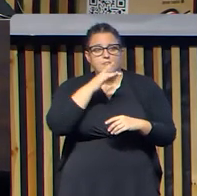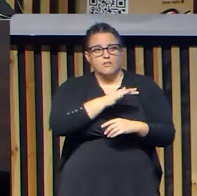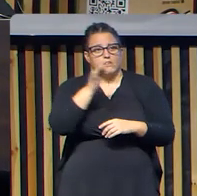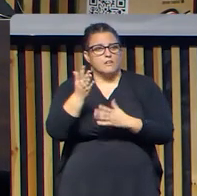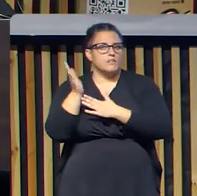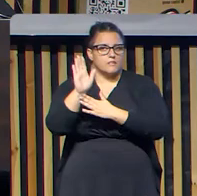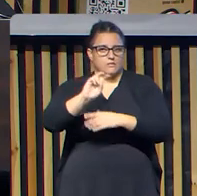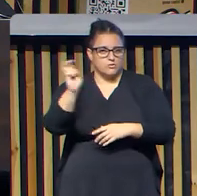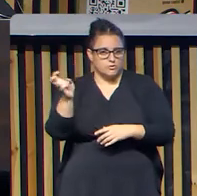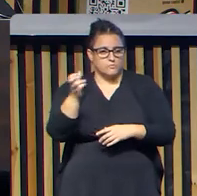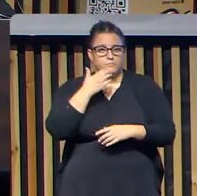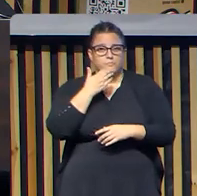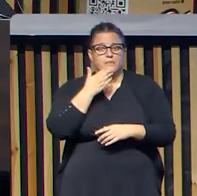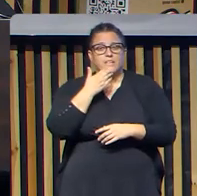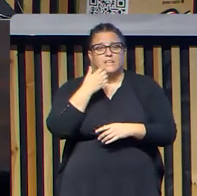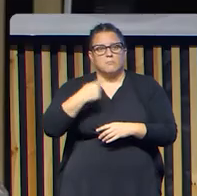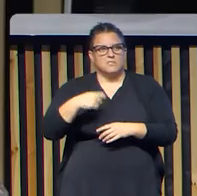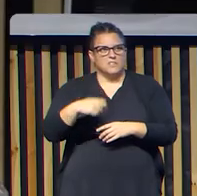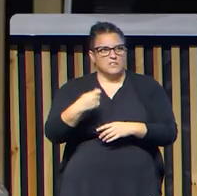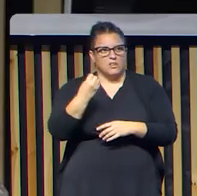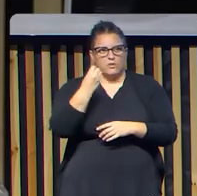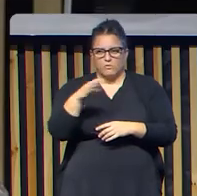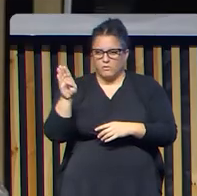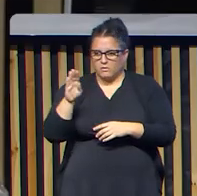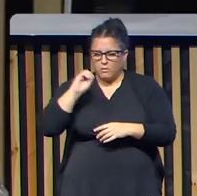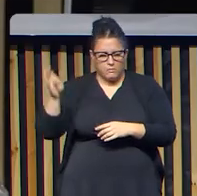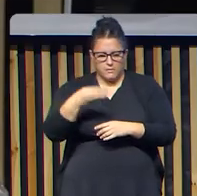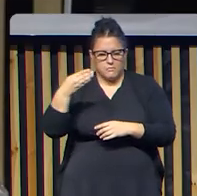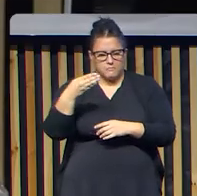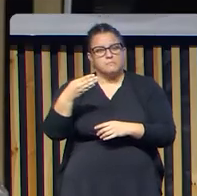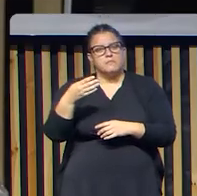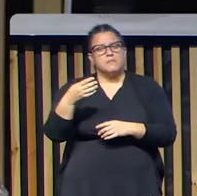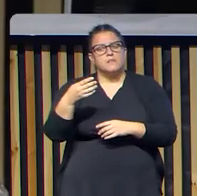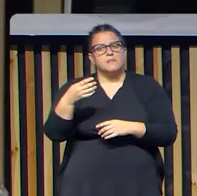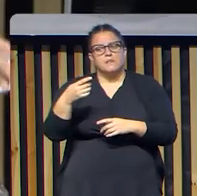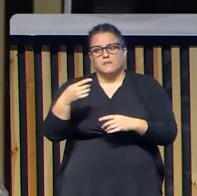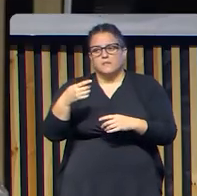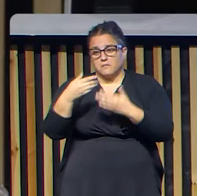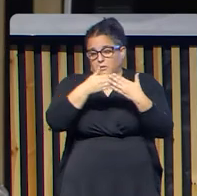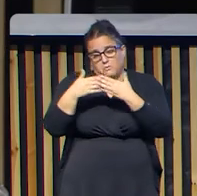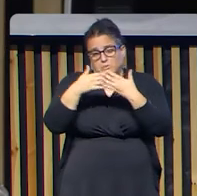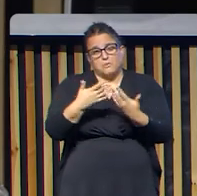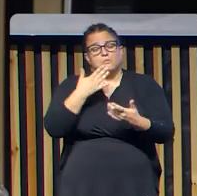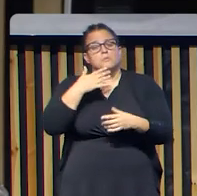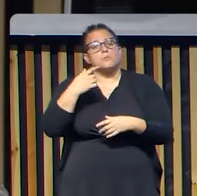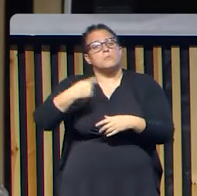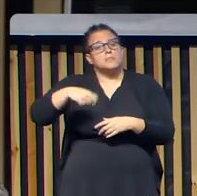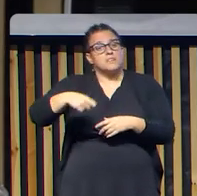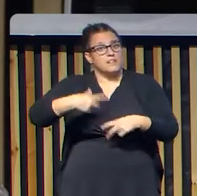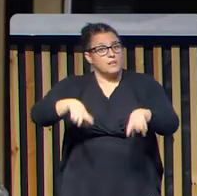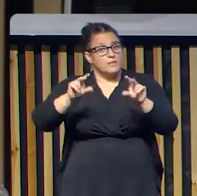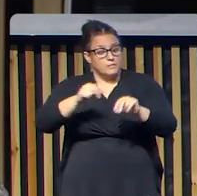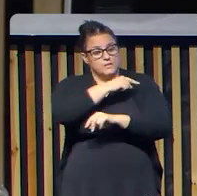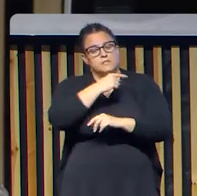Y es que el presidente Obama poco antes de ya finalizar su presidencia firmó esta ley de escritura